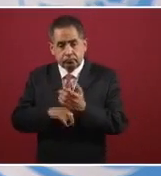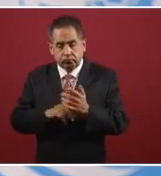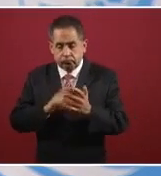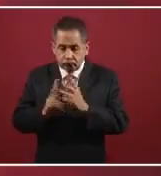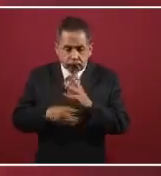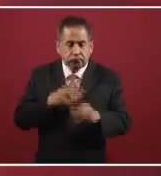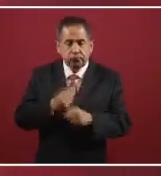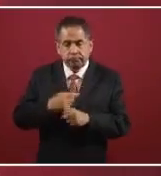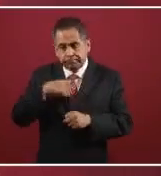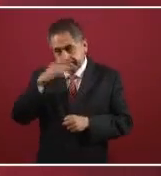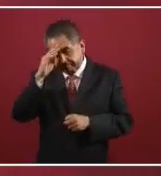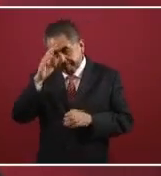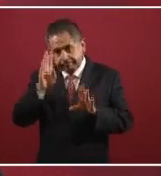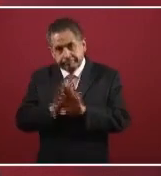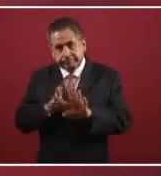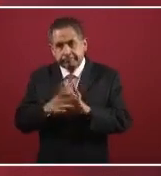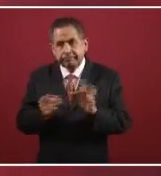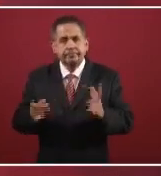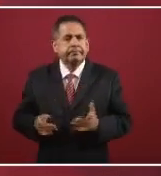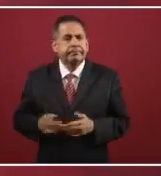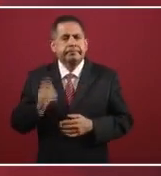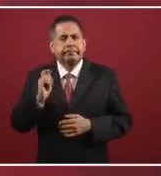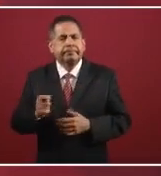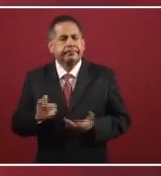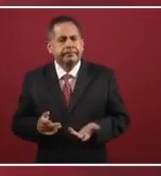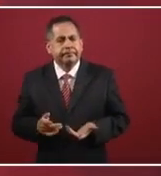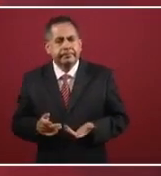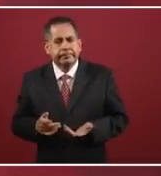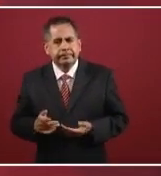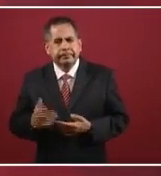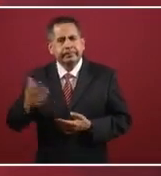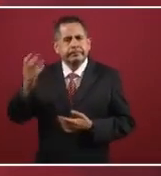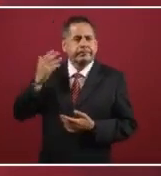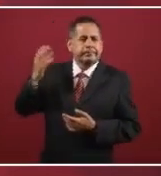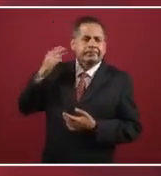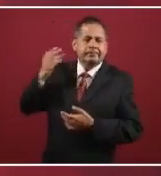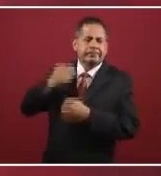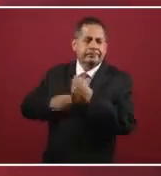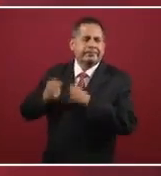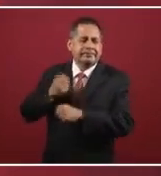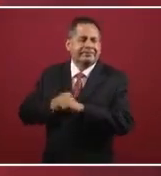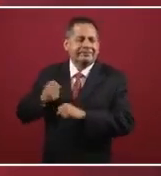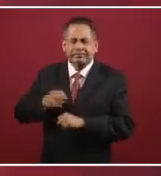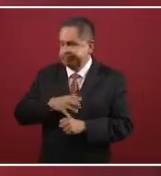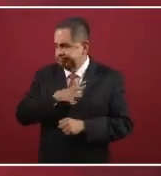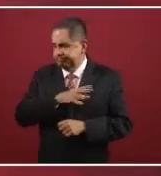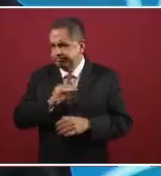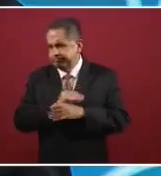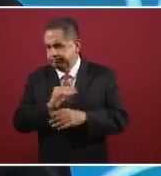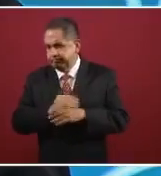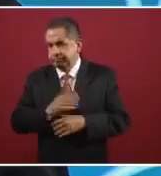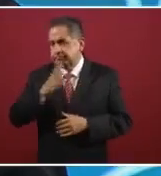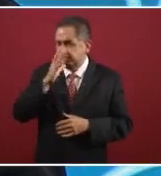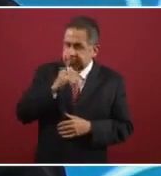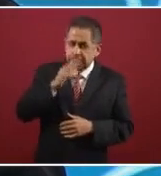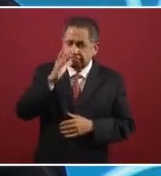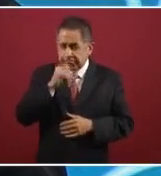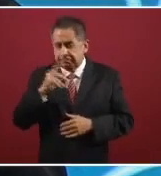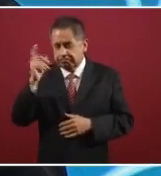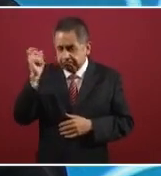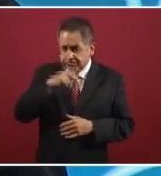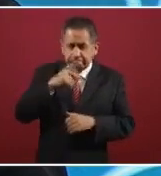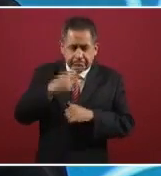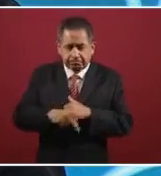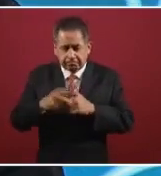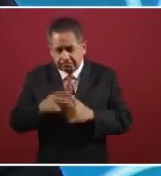rebelarnos contra lo que hemos venido escuchando hace muchos años, que no se puede, que es muy difícil, que es